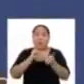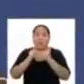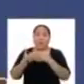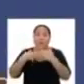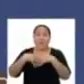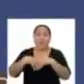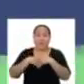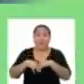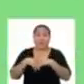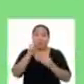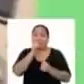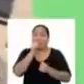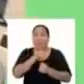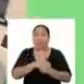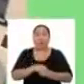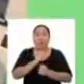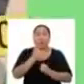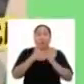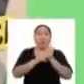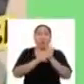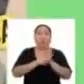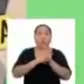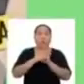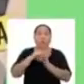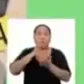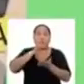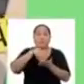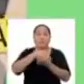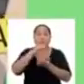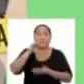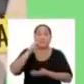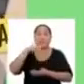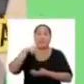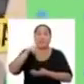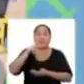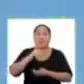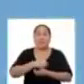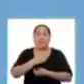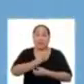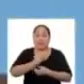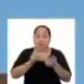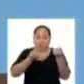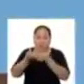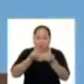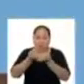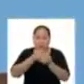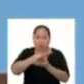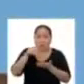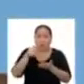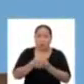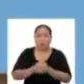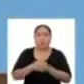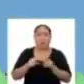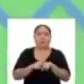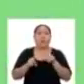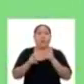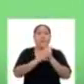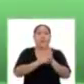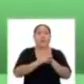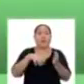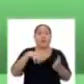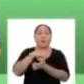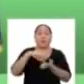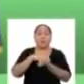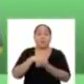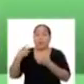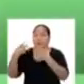el modelo centralizado, donde el Estado planifica y controla toda actividad económica. Y también está el modelo mixto, donde